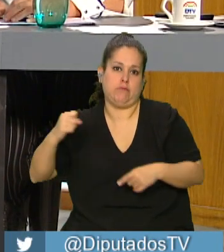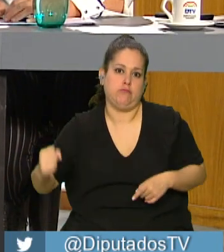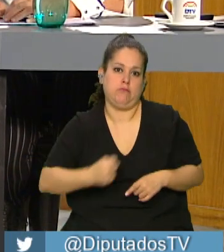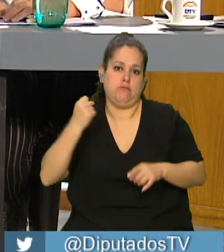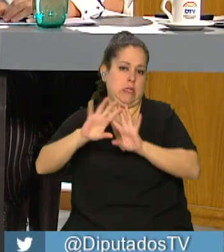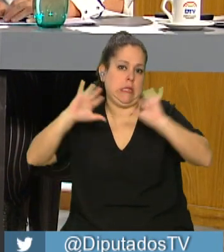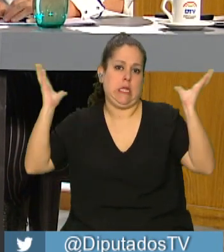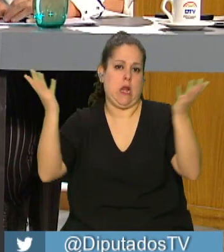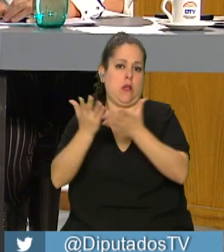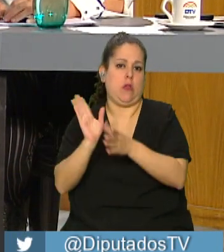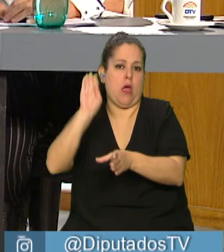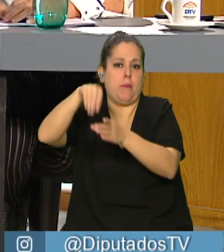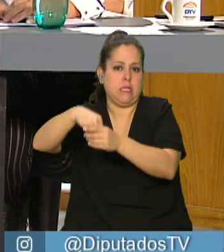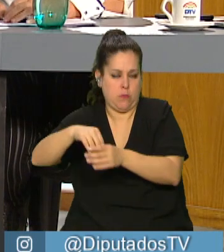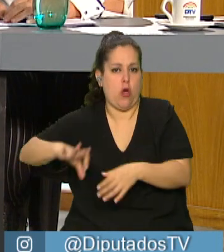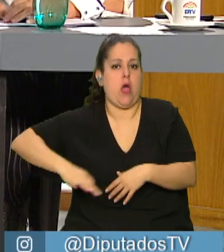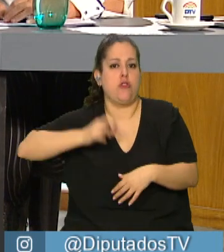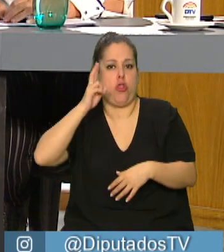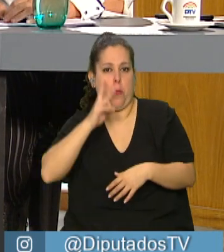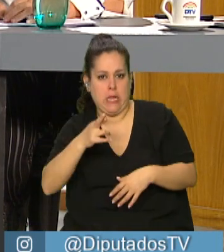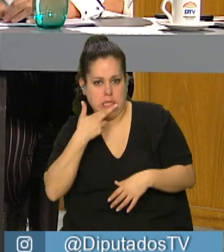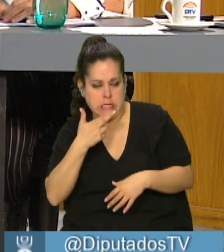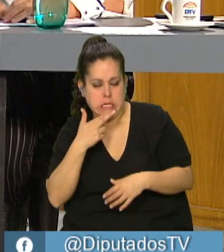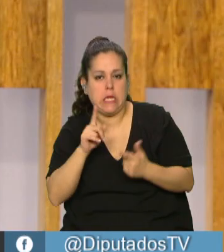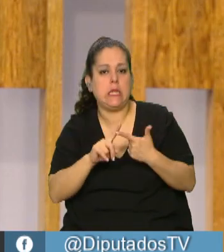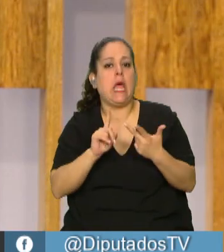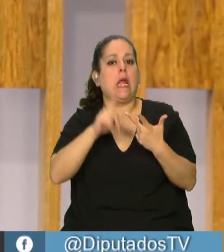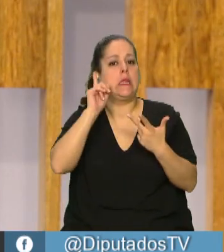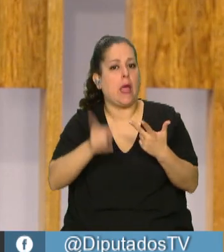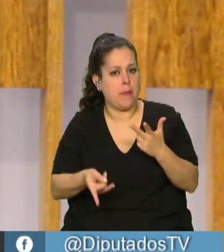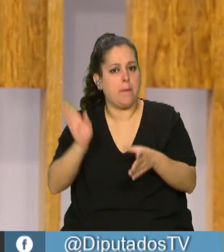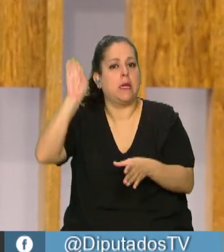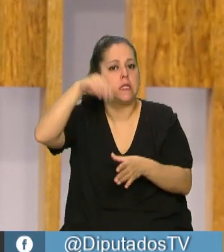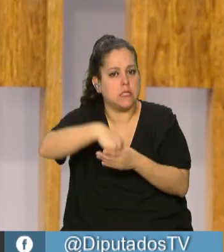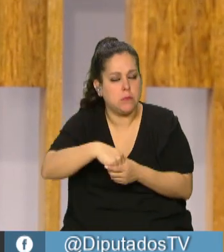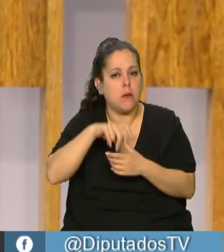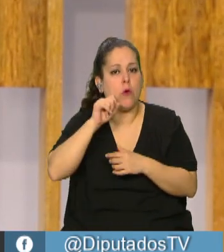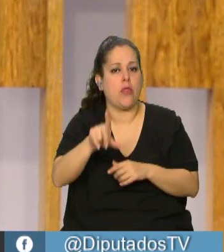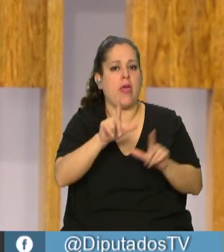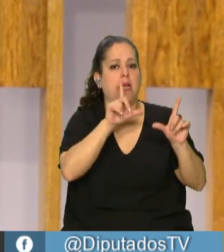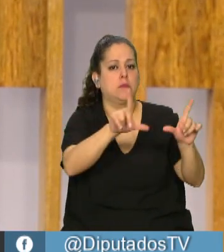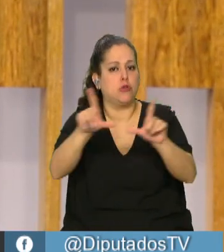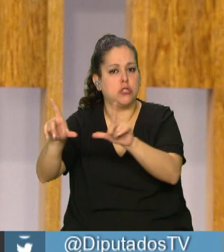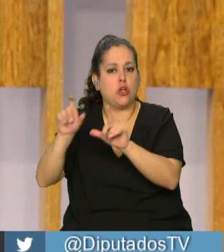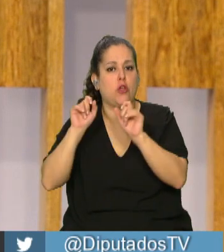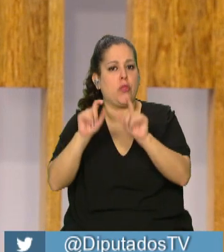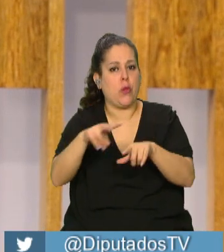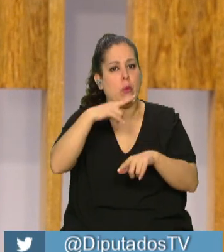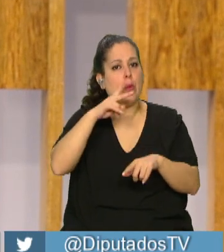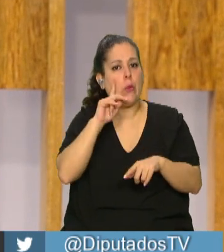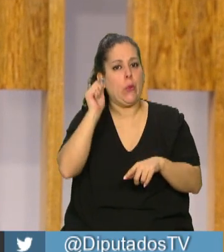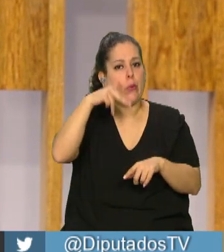en el 2017. También hemos participado como parte de exposición de la Bienal de